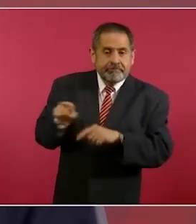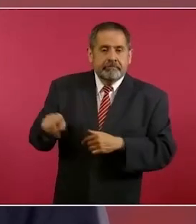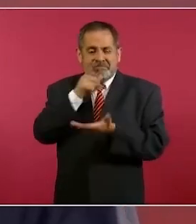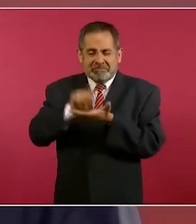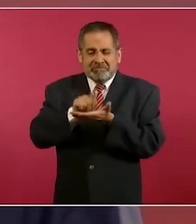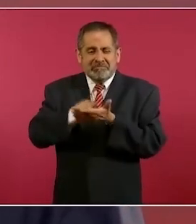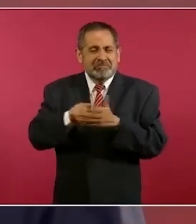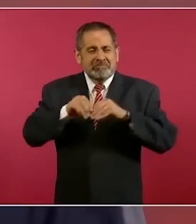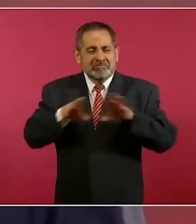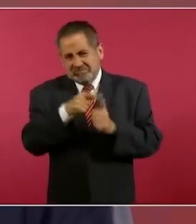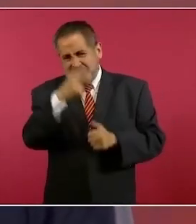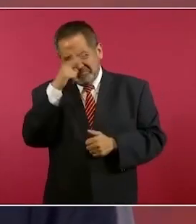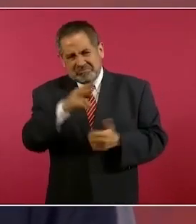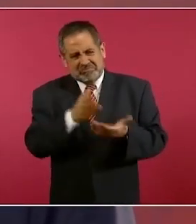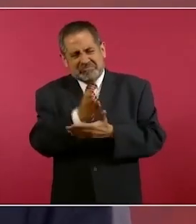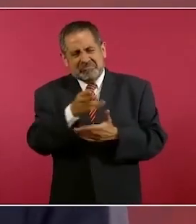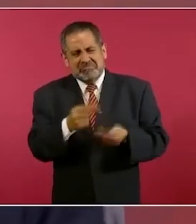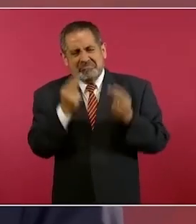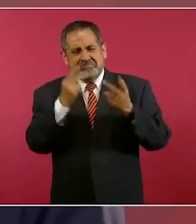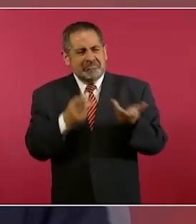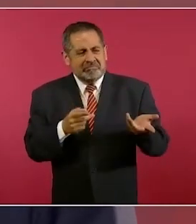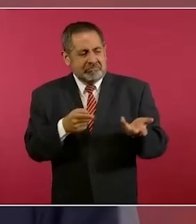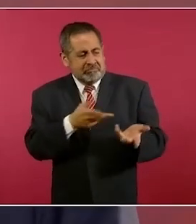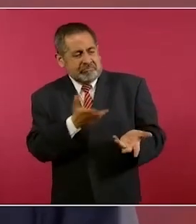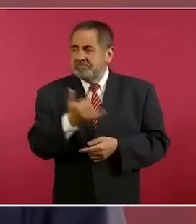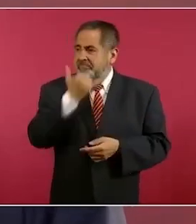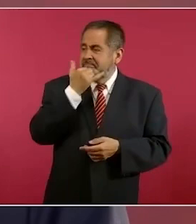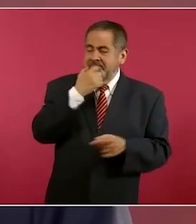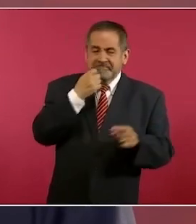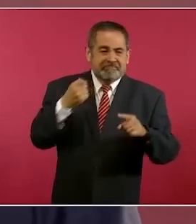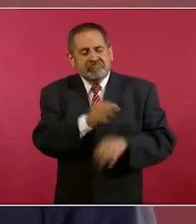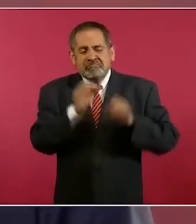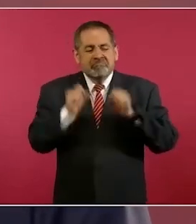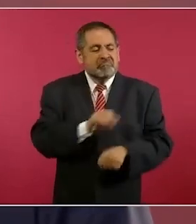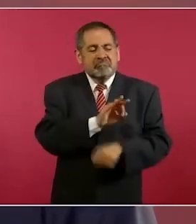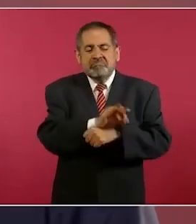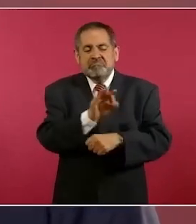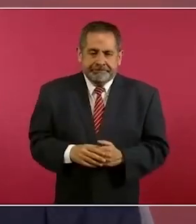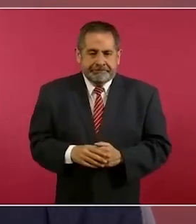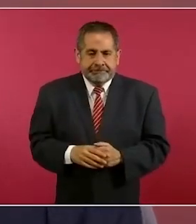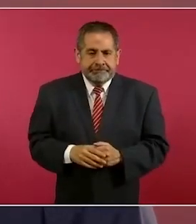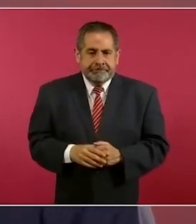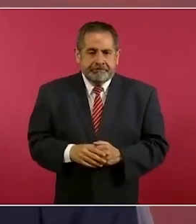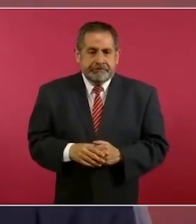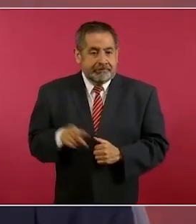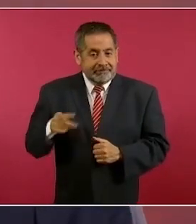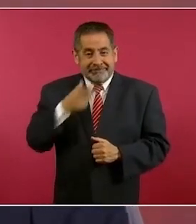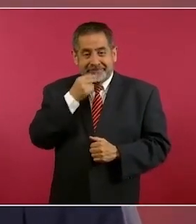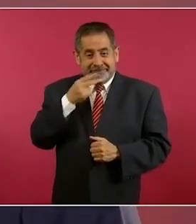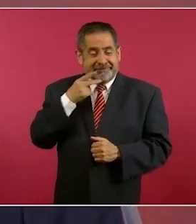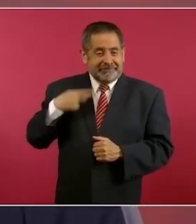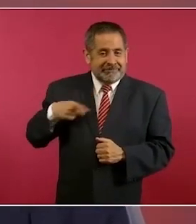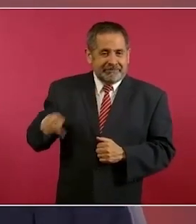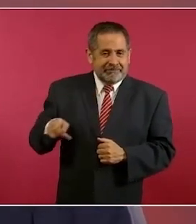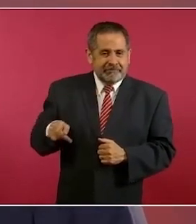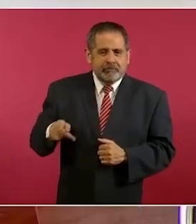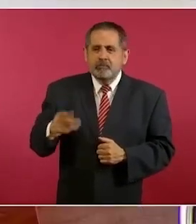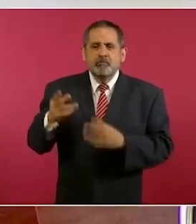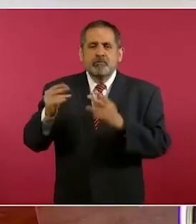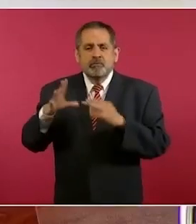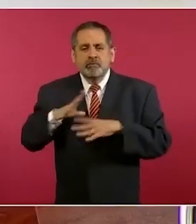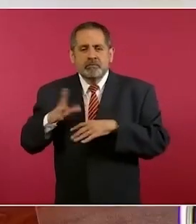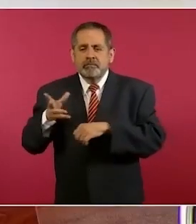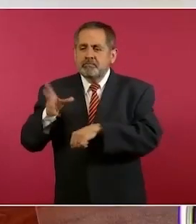un Twitter en contra, diciendo que nuestra propuesta era a favor de Rusia, no tenía ninguna autorización